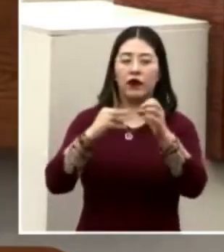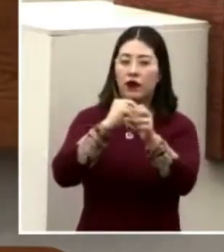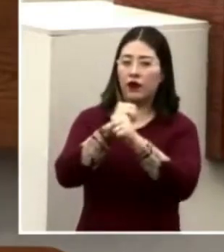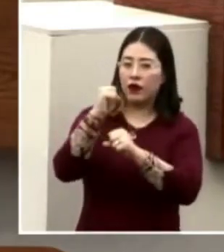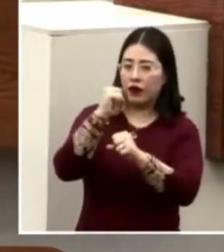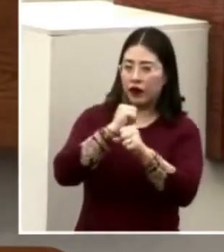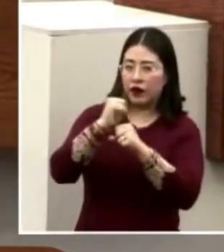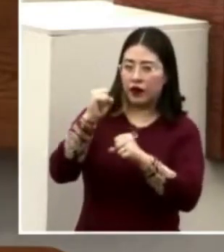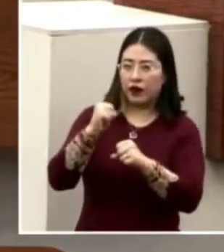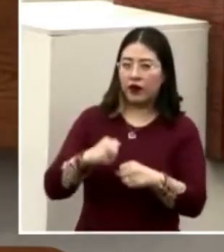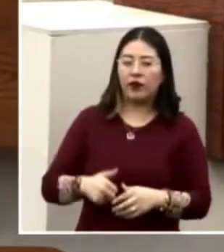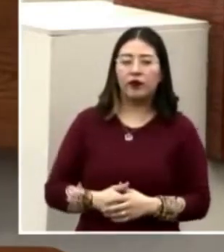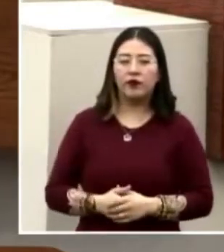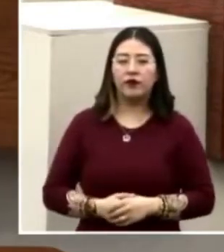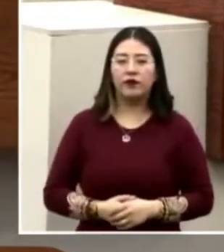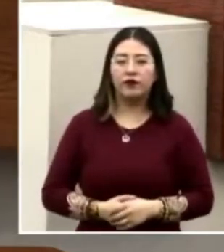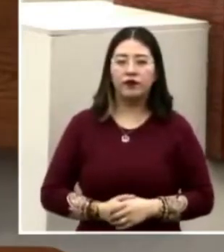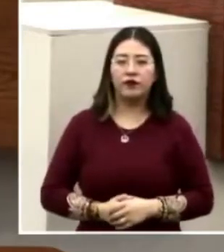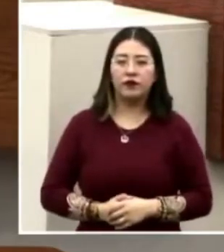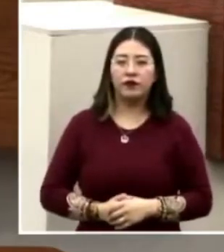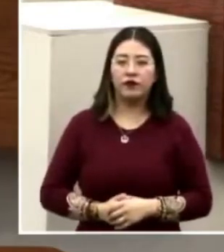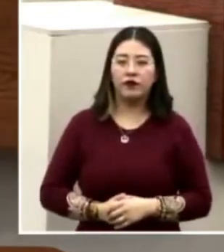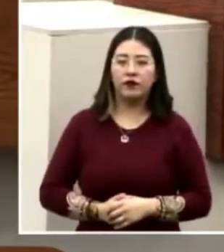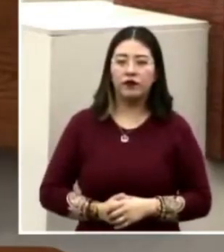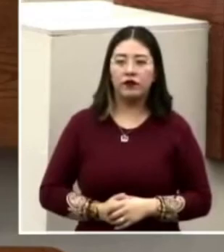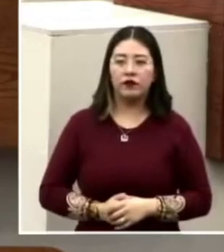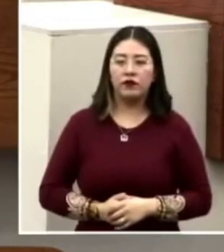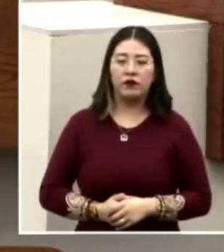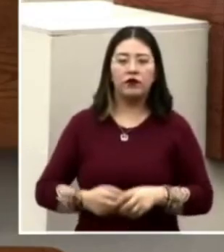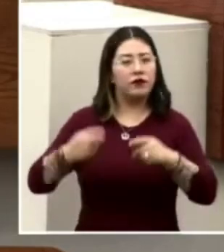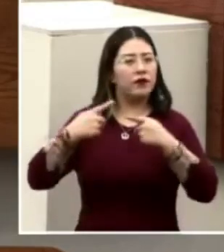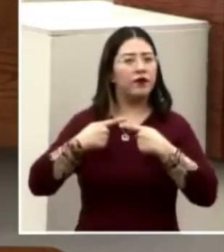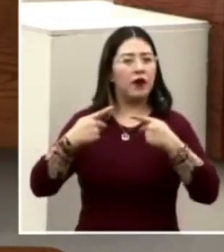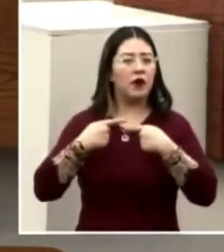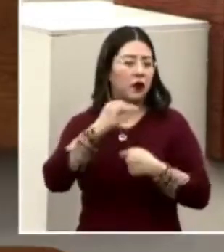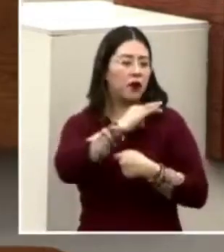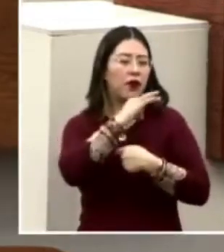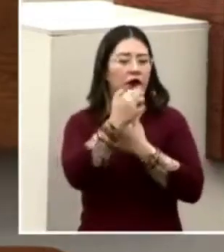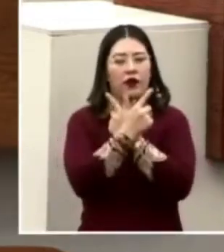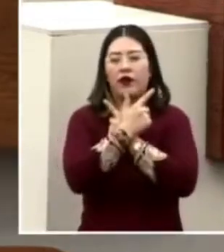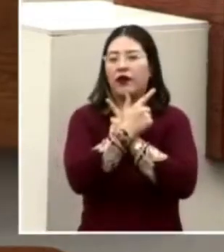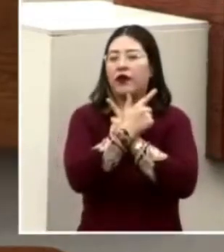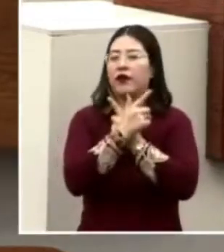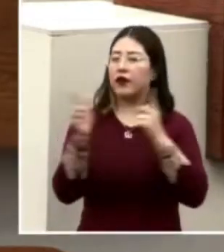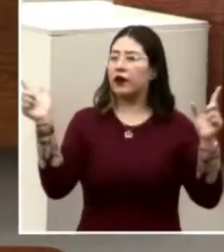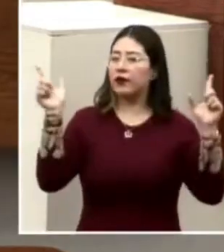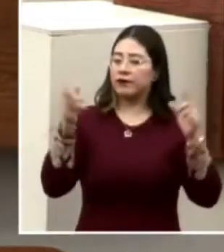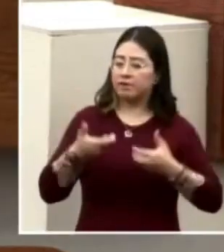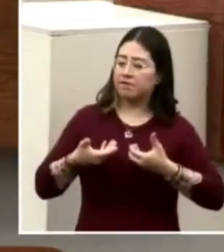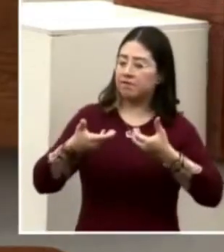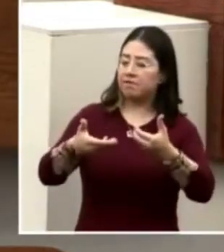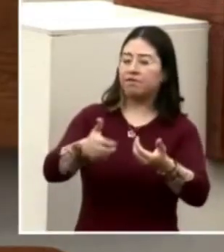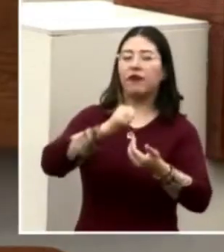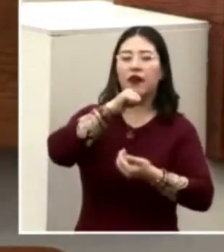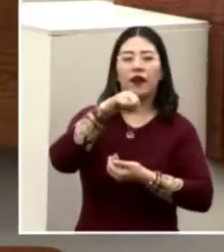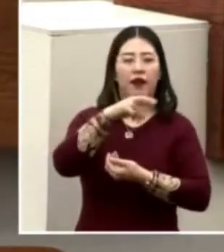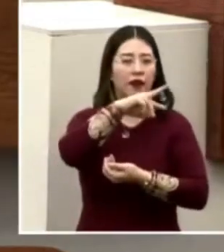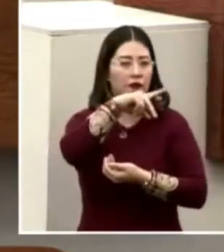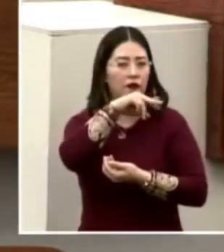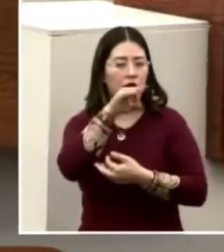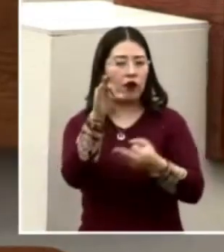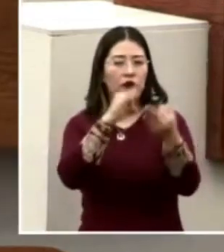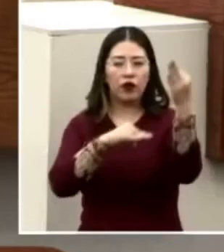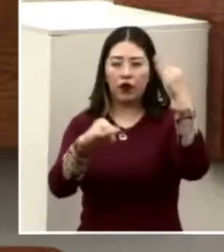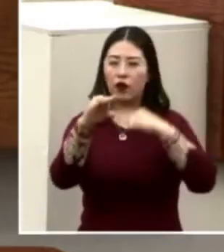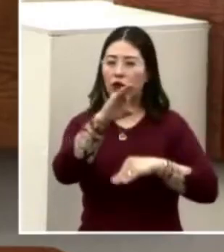ya temor y que la gente circule libremente por las calles y que todos